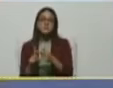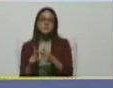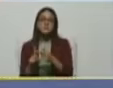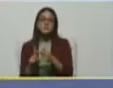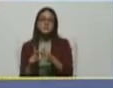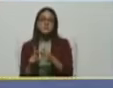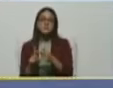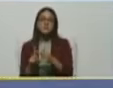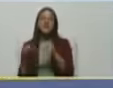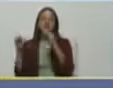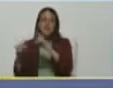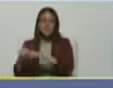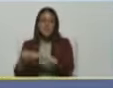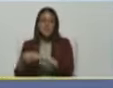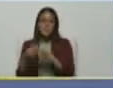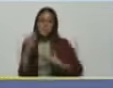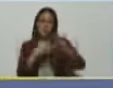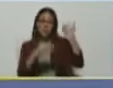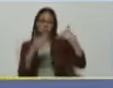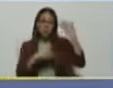para entonces